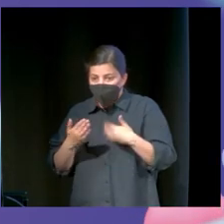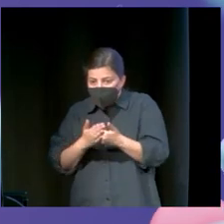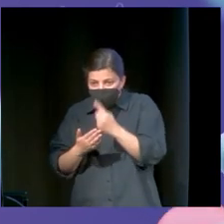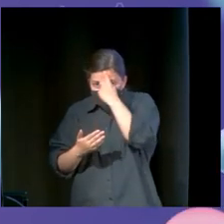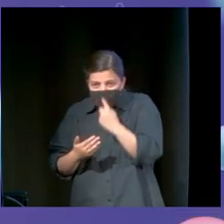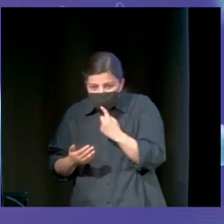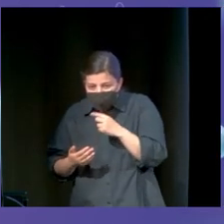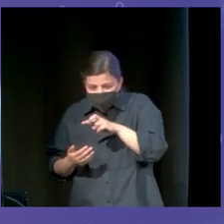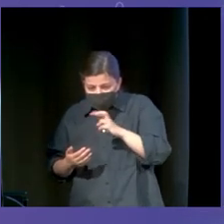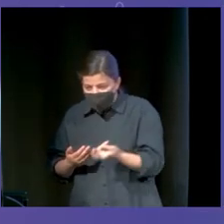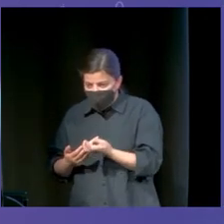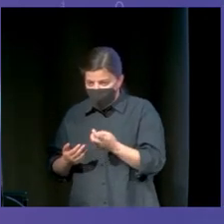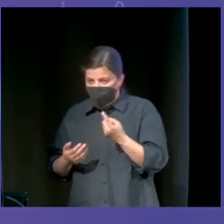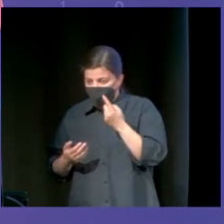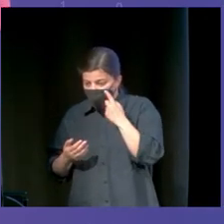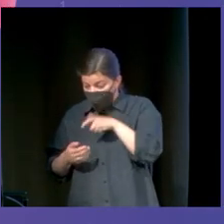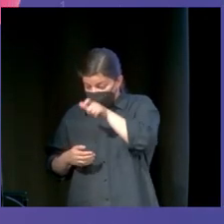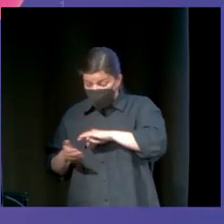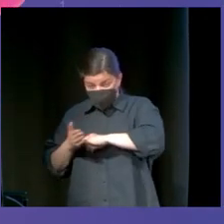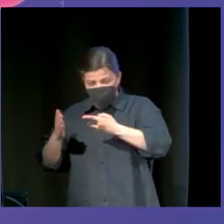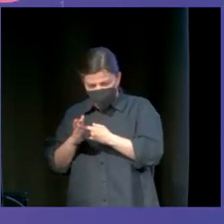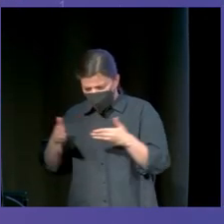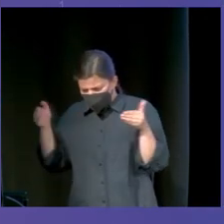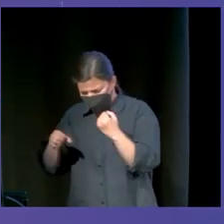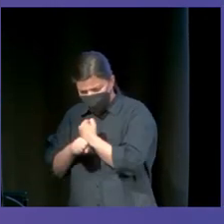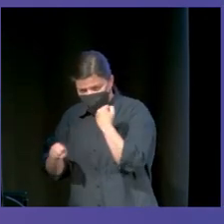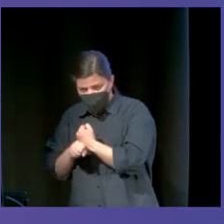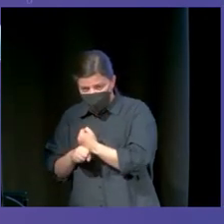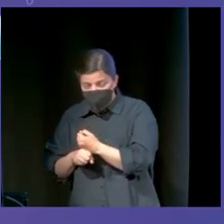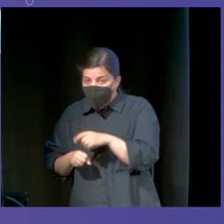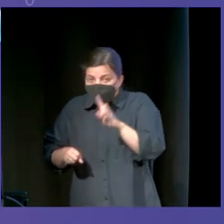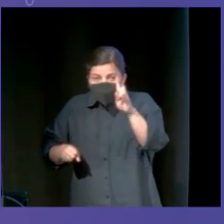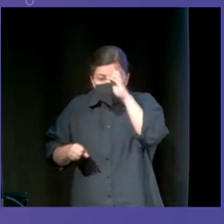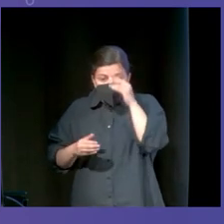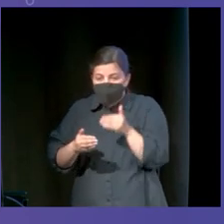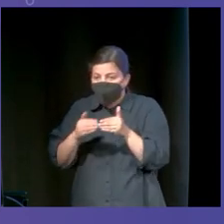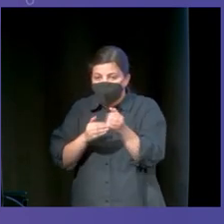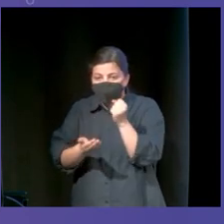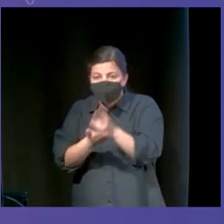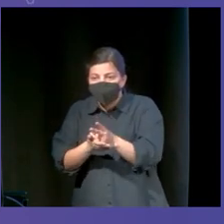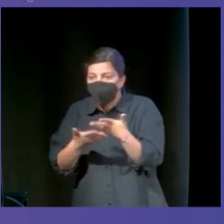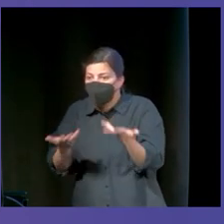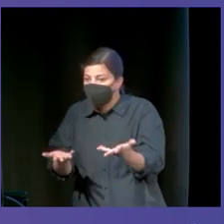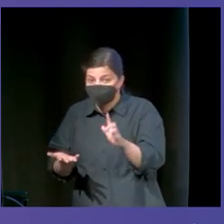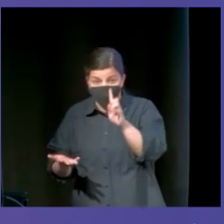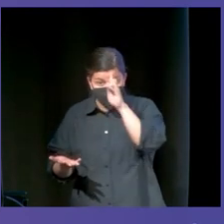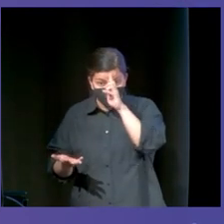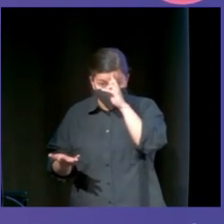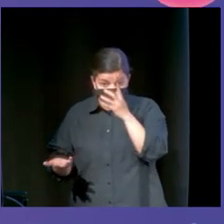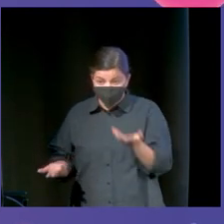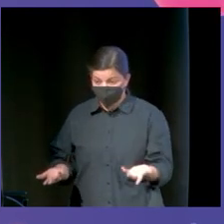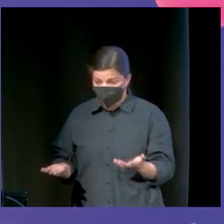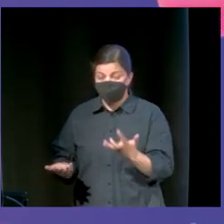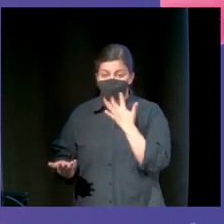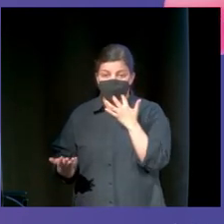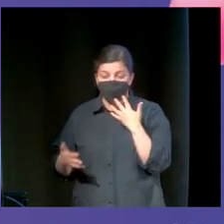de que se dice que haga esto a la tecnología no sabemos ni a cuáles son los retos a los que nos vamos a enfrentar y un